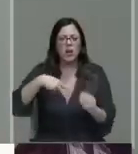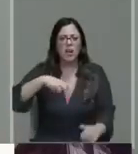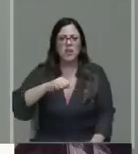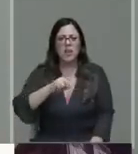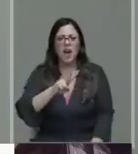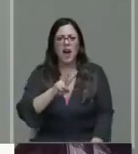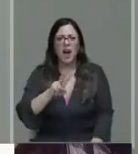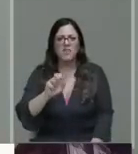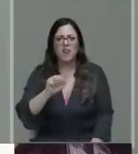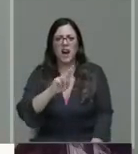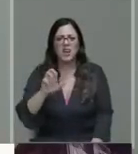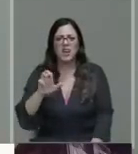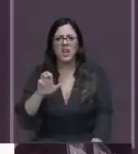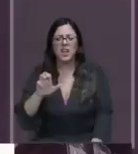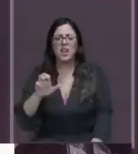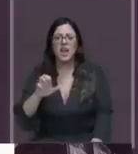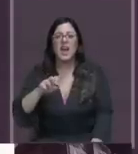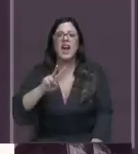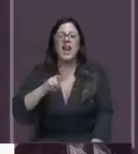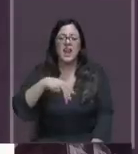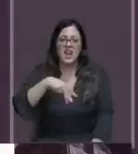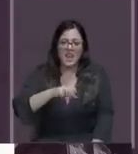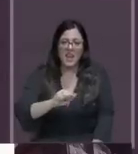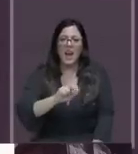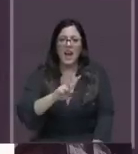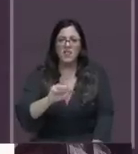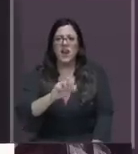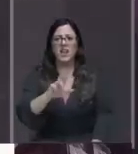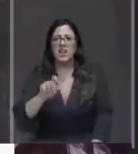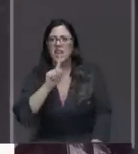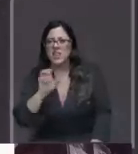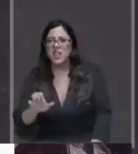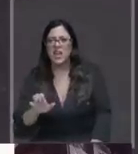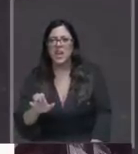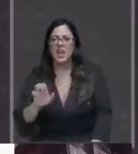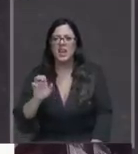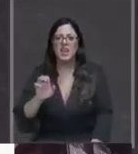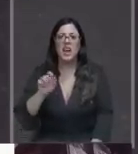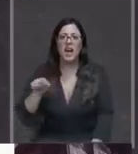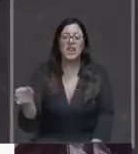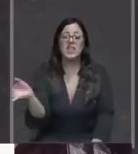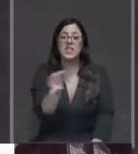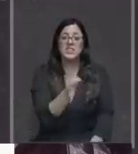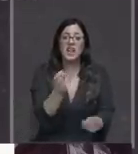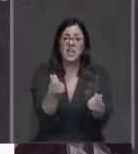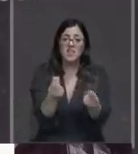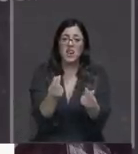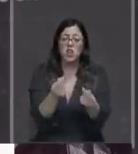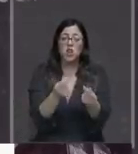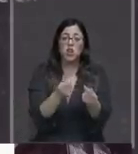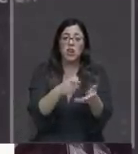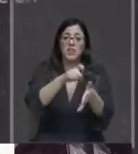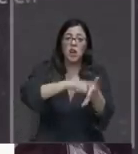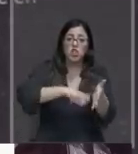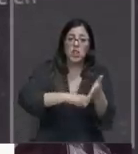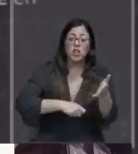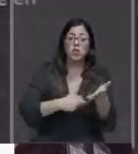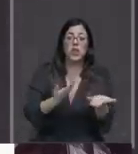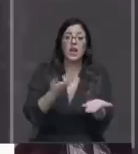enviado 8 días antes de la compra de la propiedad a Vulcom. Él advertía que el precio del contrato de compraventa debía ser